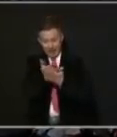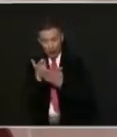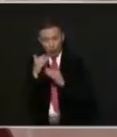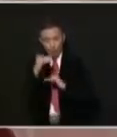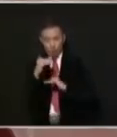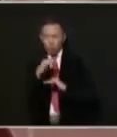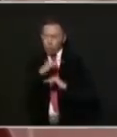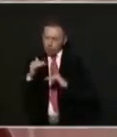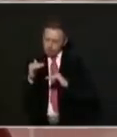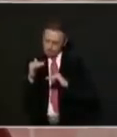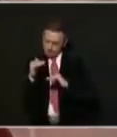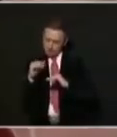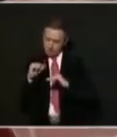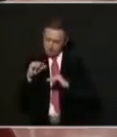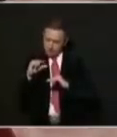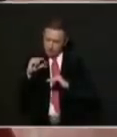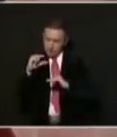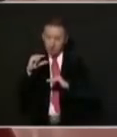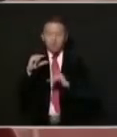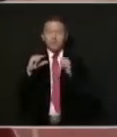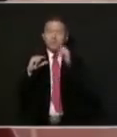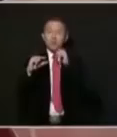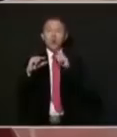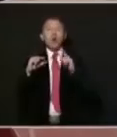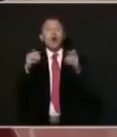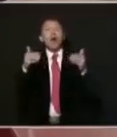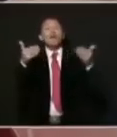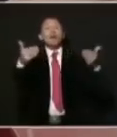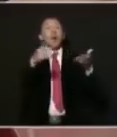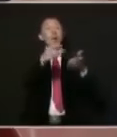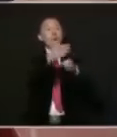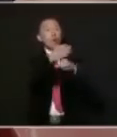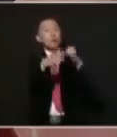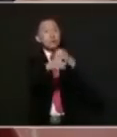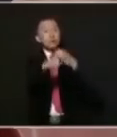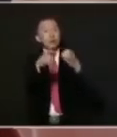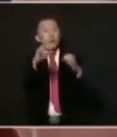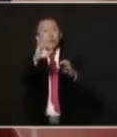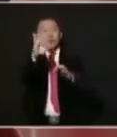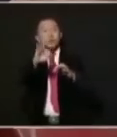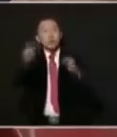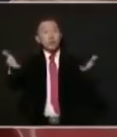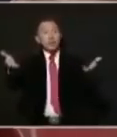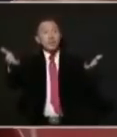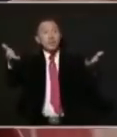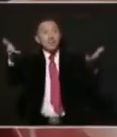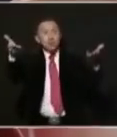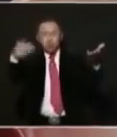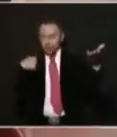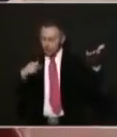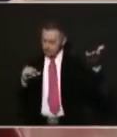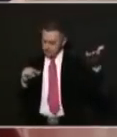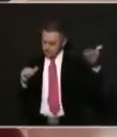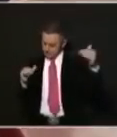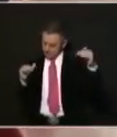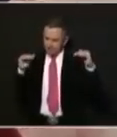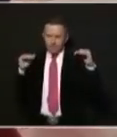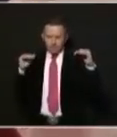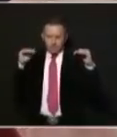encima de la inflación. Ese es nuestro compromiso. Vamos